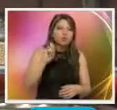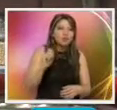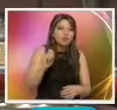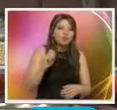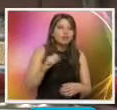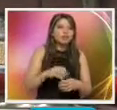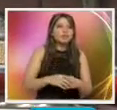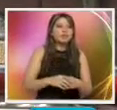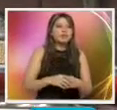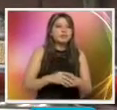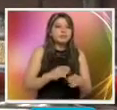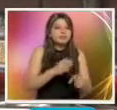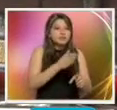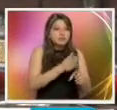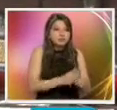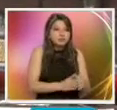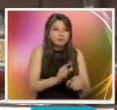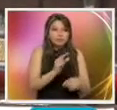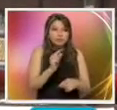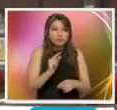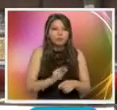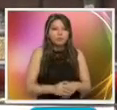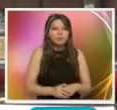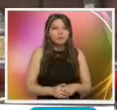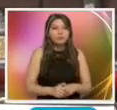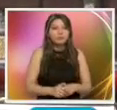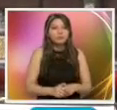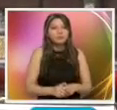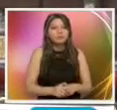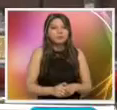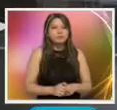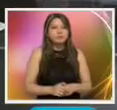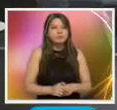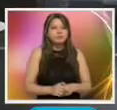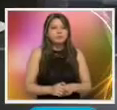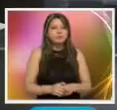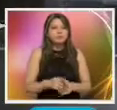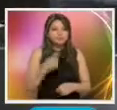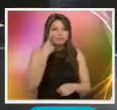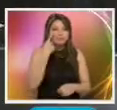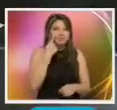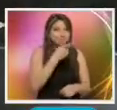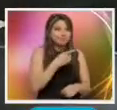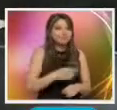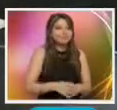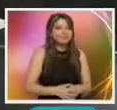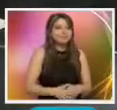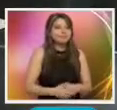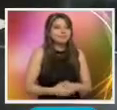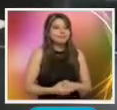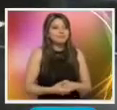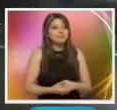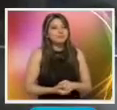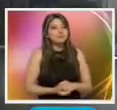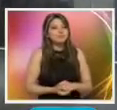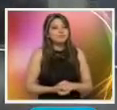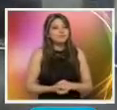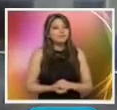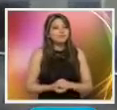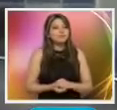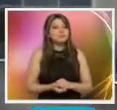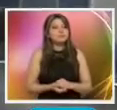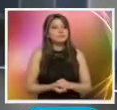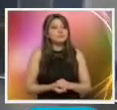achiote. ¿Vale? Vamos a agarrar un pedacito. Lo vamos a incorporar aquí y ocupamos hidratarlo ahora. Vamos Qué a rico, hidratarlo con